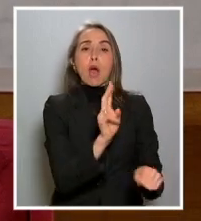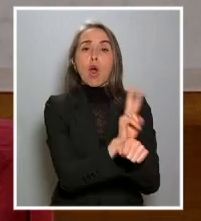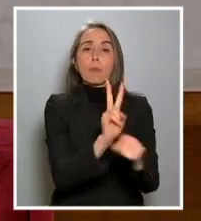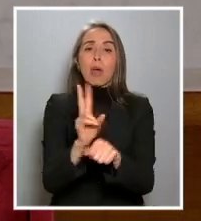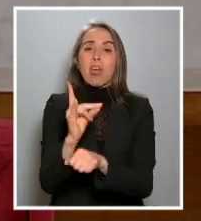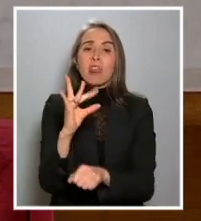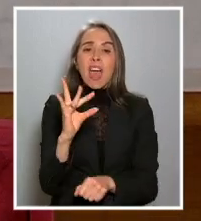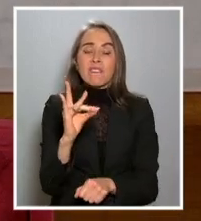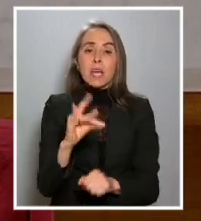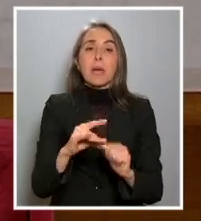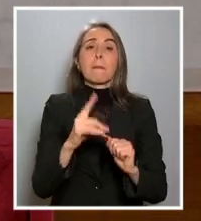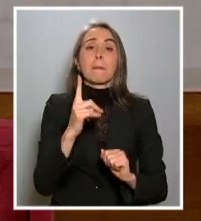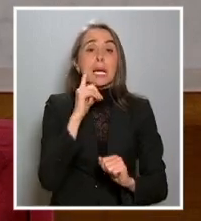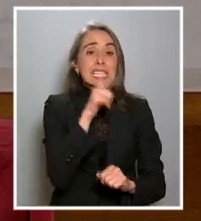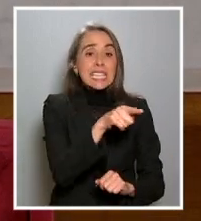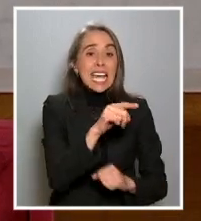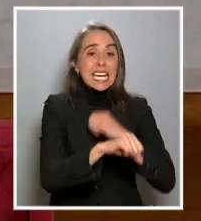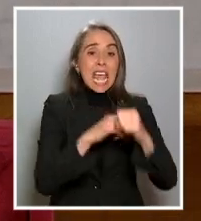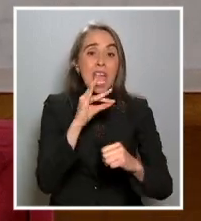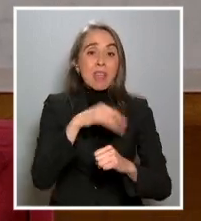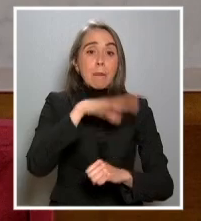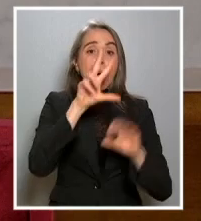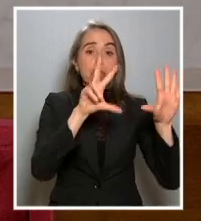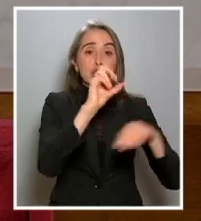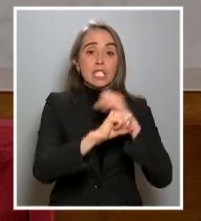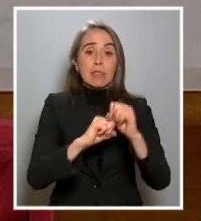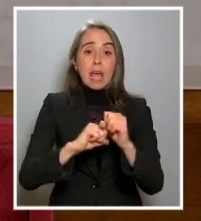partiendo por los mayores de 80 años.